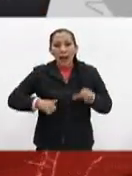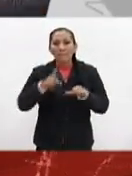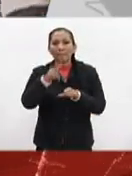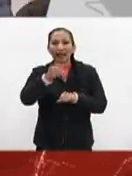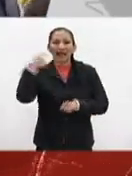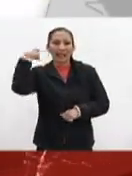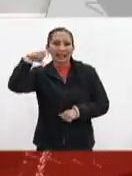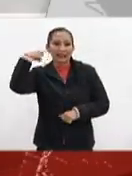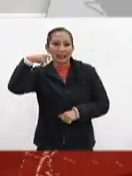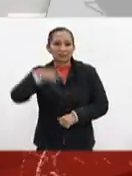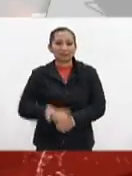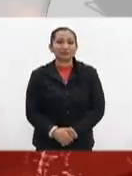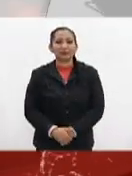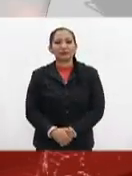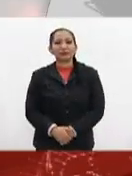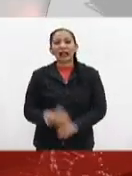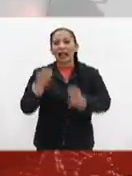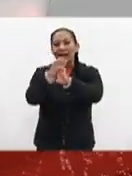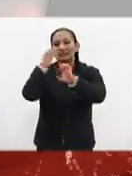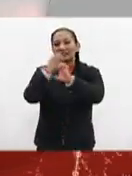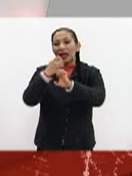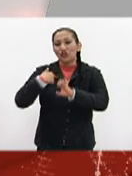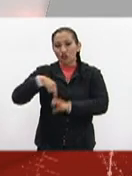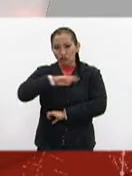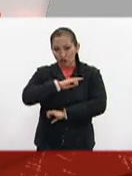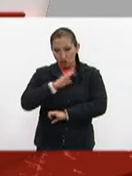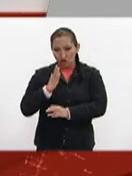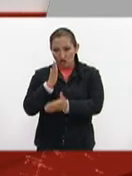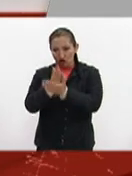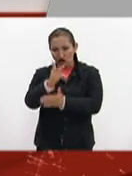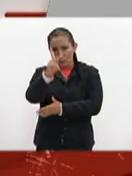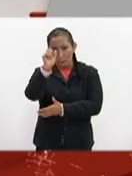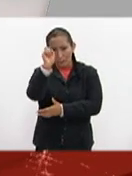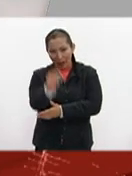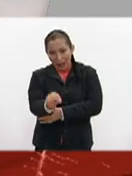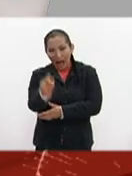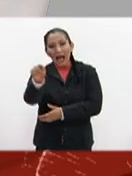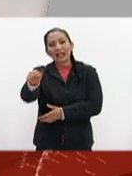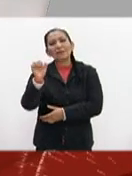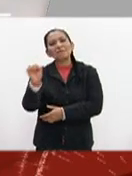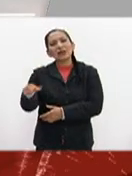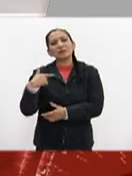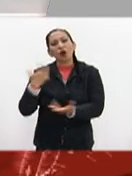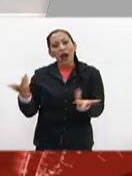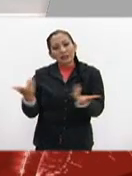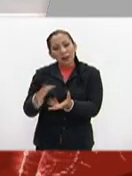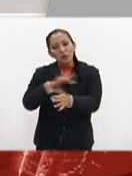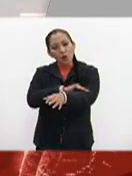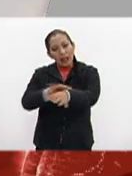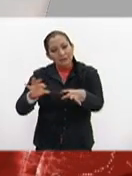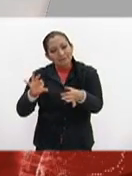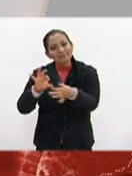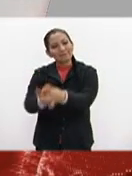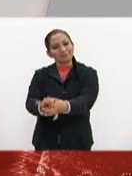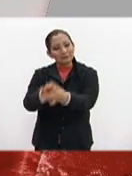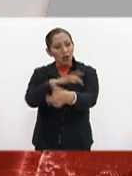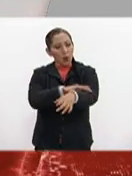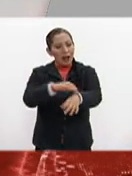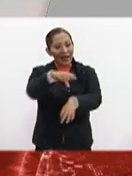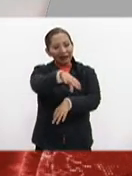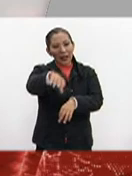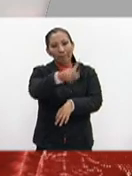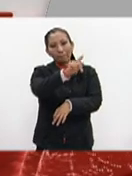precampaña en Querétaro. En los estados que gobernamos, el PAN y con quienes hemos formado coalición, las